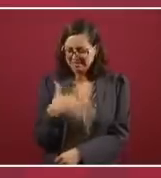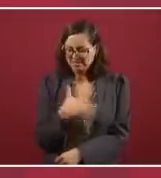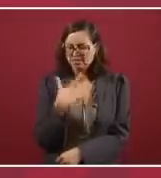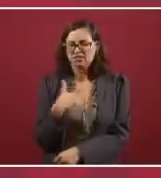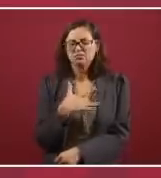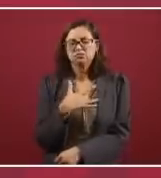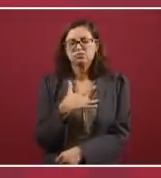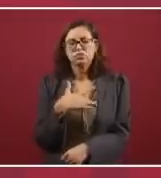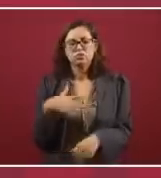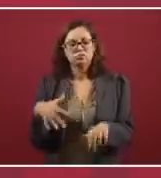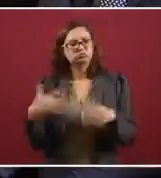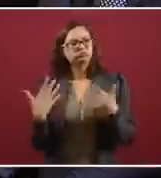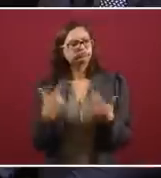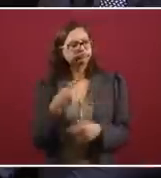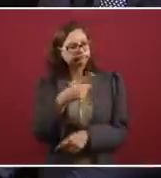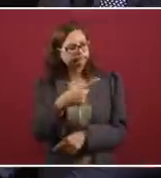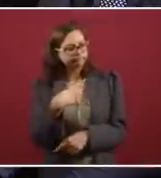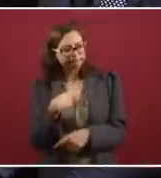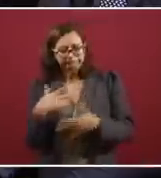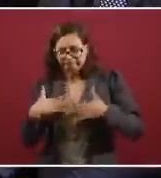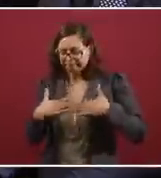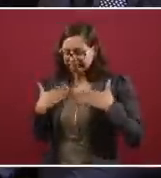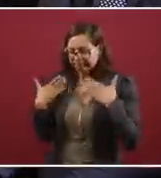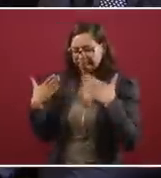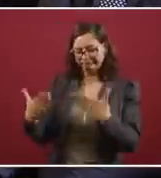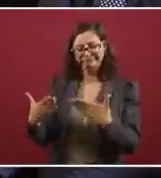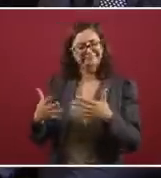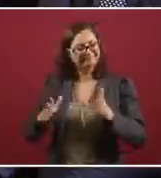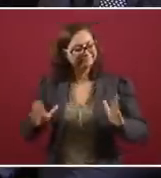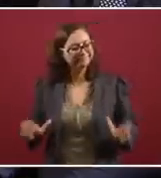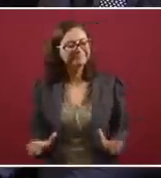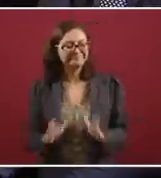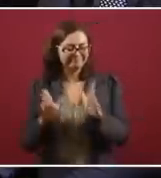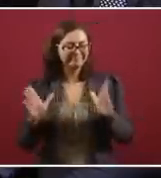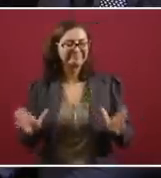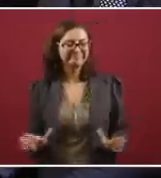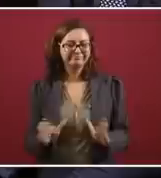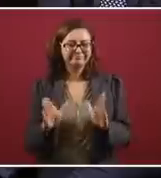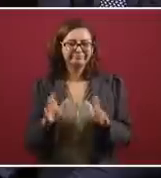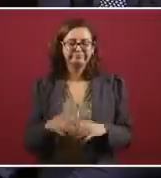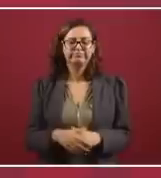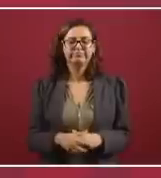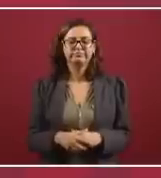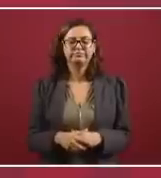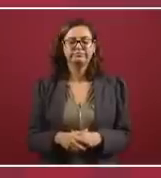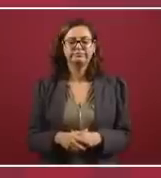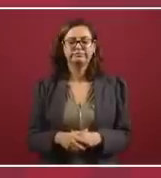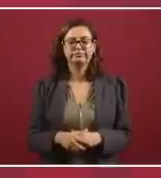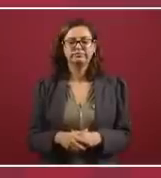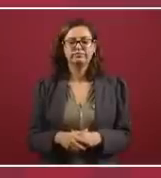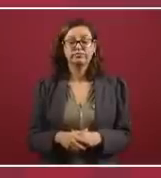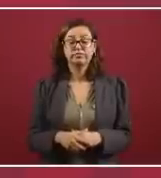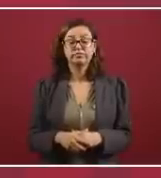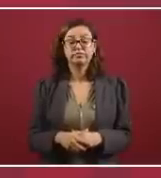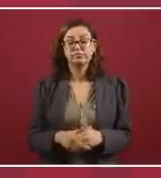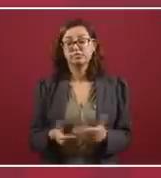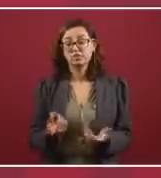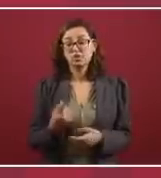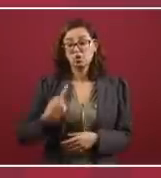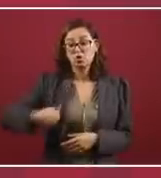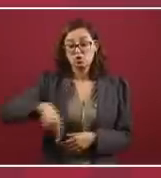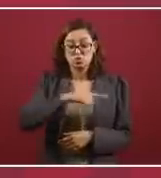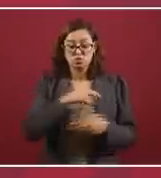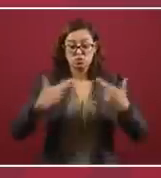la confianza depositada en estas organizaciones empresariales. Nosotros representamos, como ustedes saben, a las